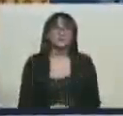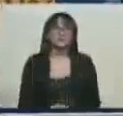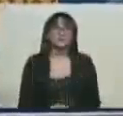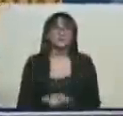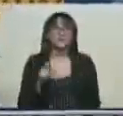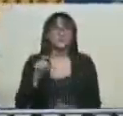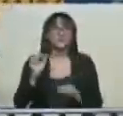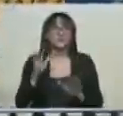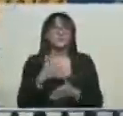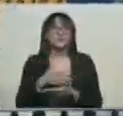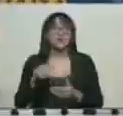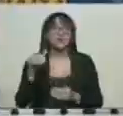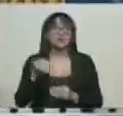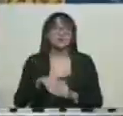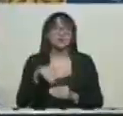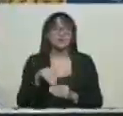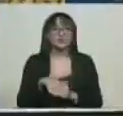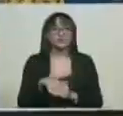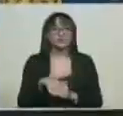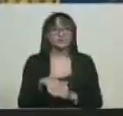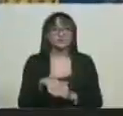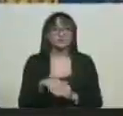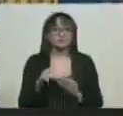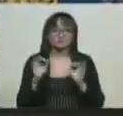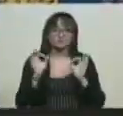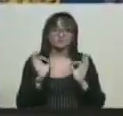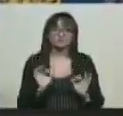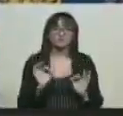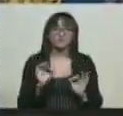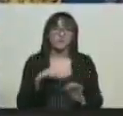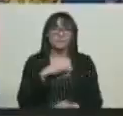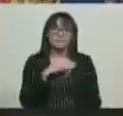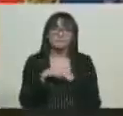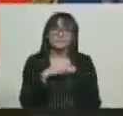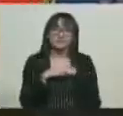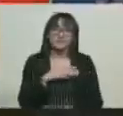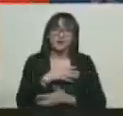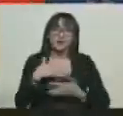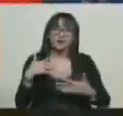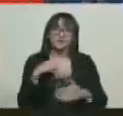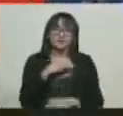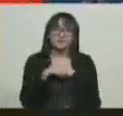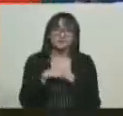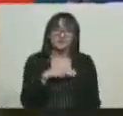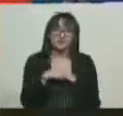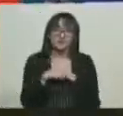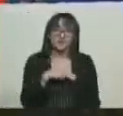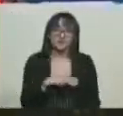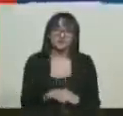Necesitamos 10 millones de votos para consolidar las misiones y grandes misiones.